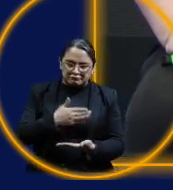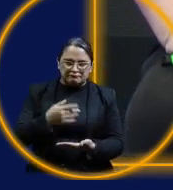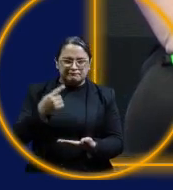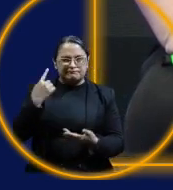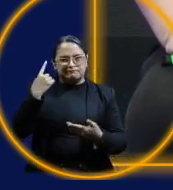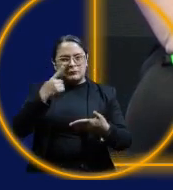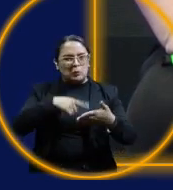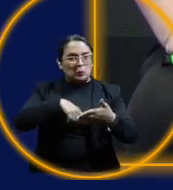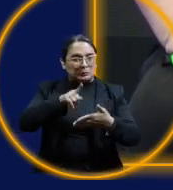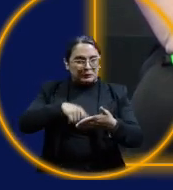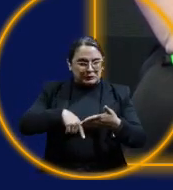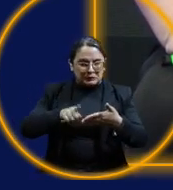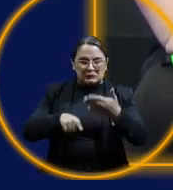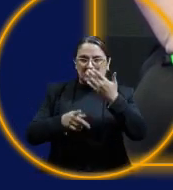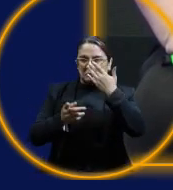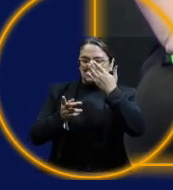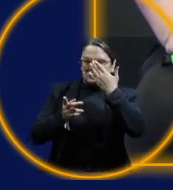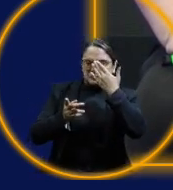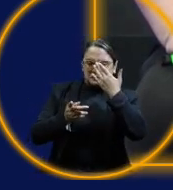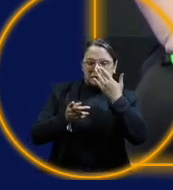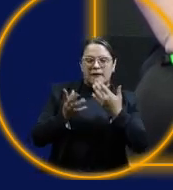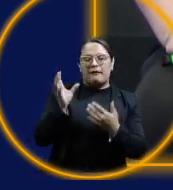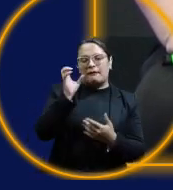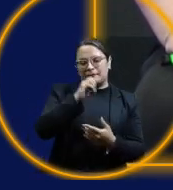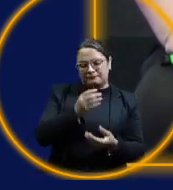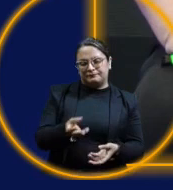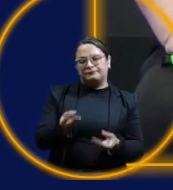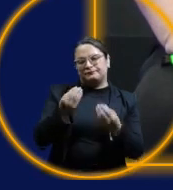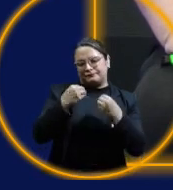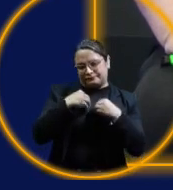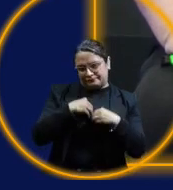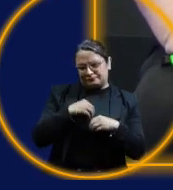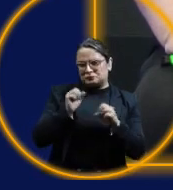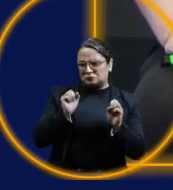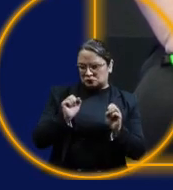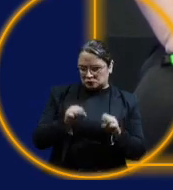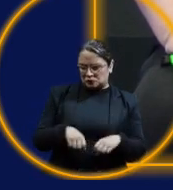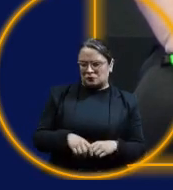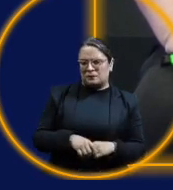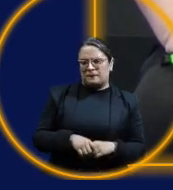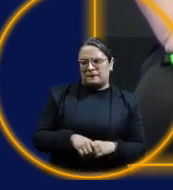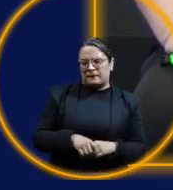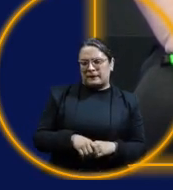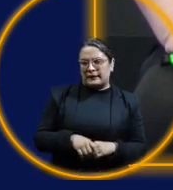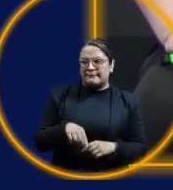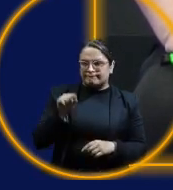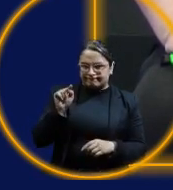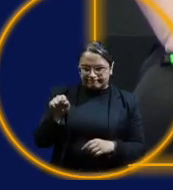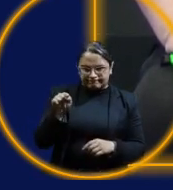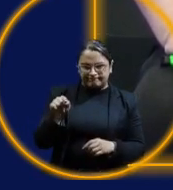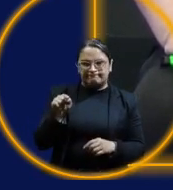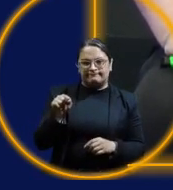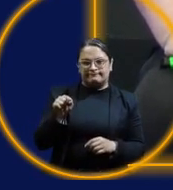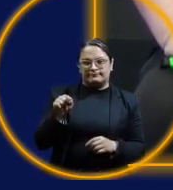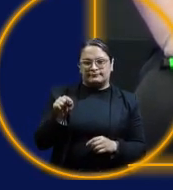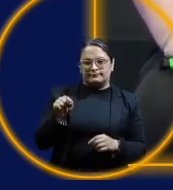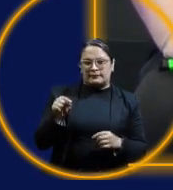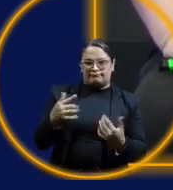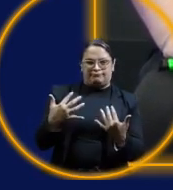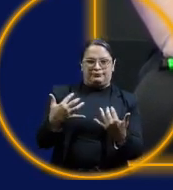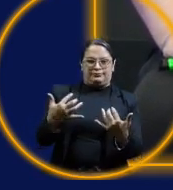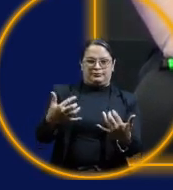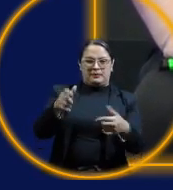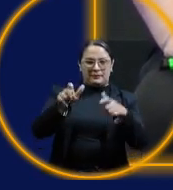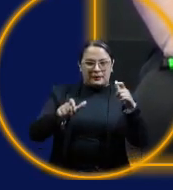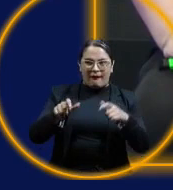Pinta y uno lo lo empieza a atraer y atrae a eso que es su audiencia